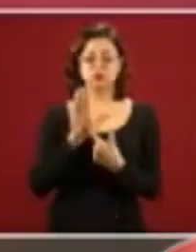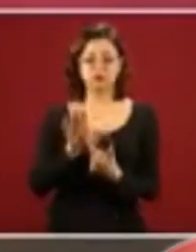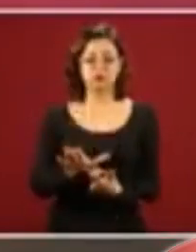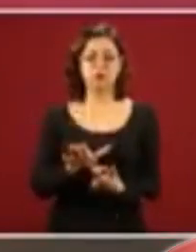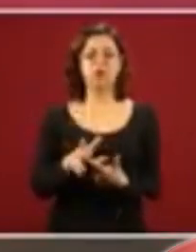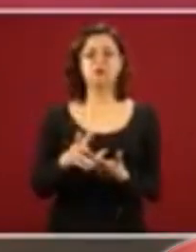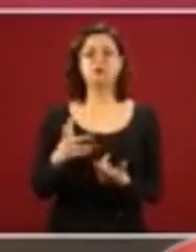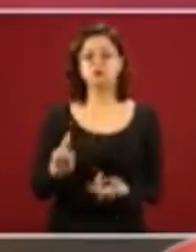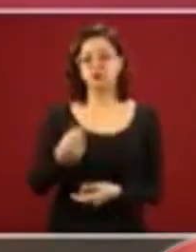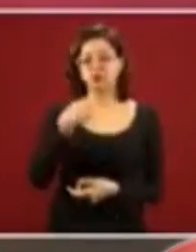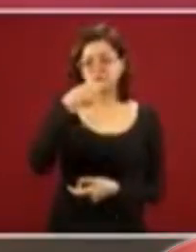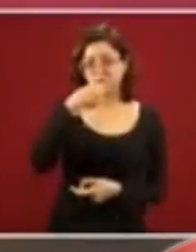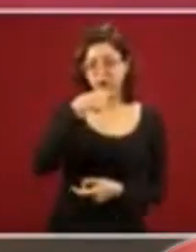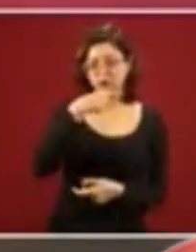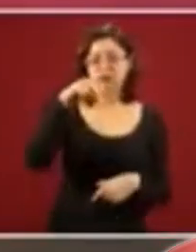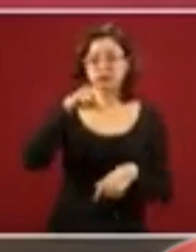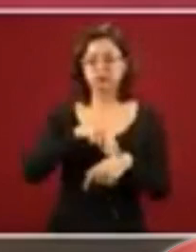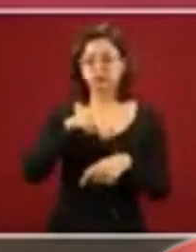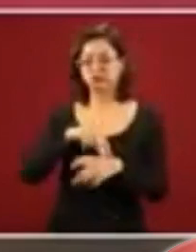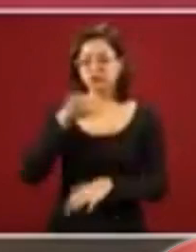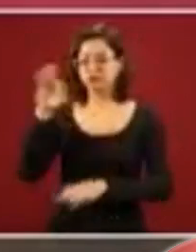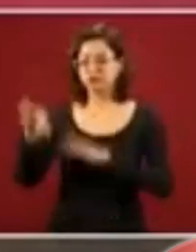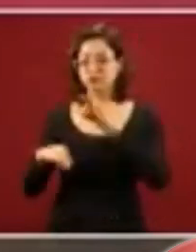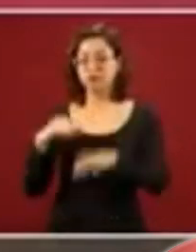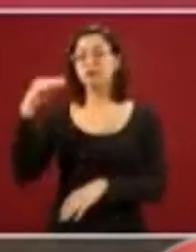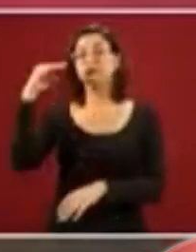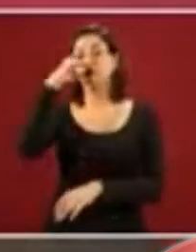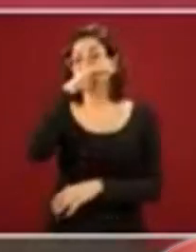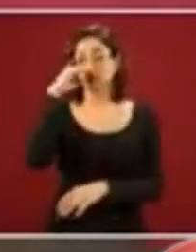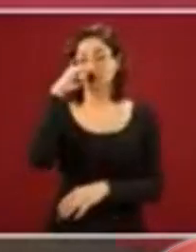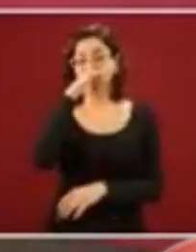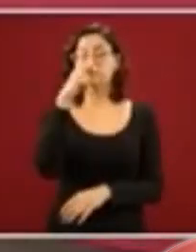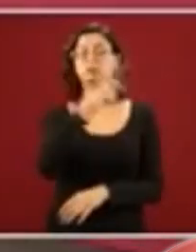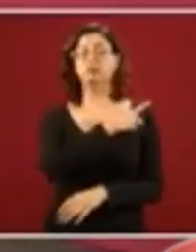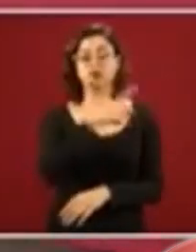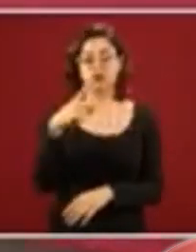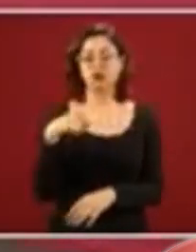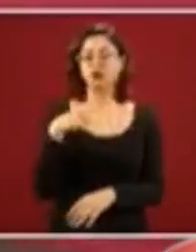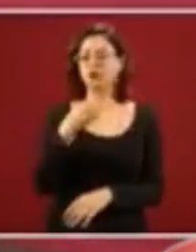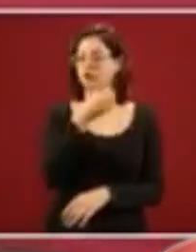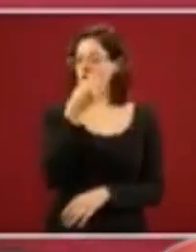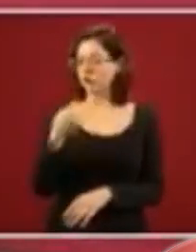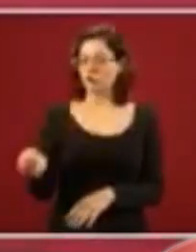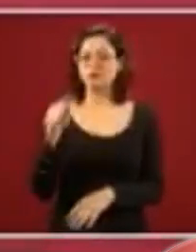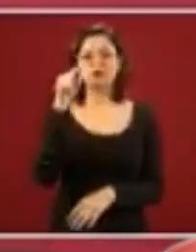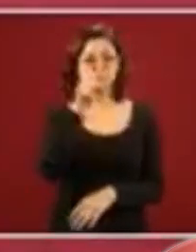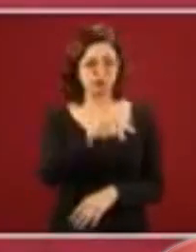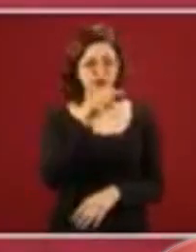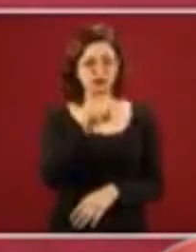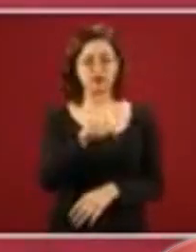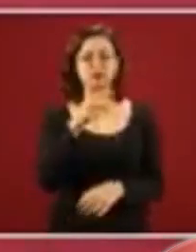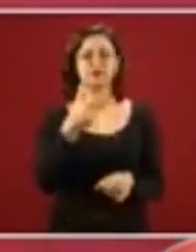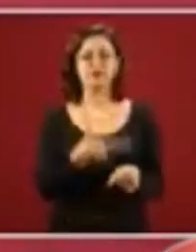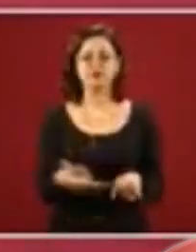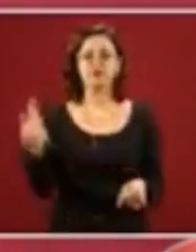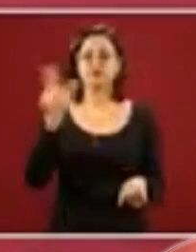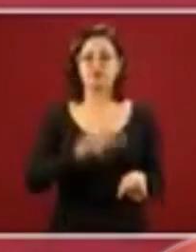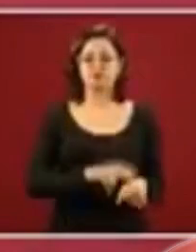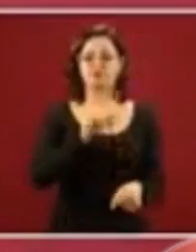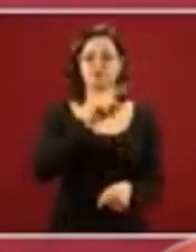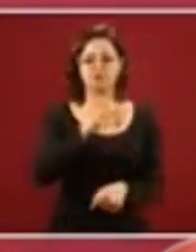se tiene que cumplir. Ya en este hospital, ya el director